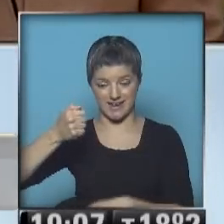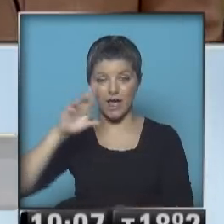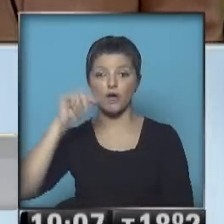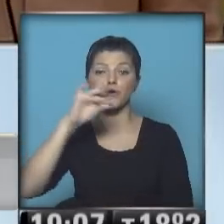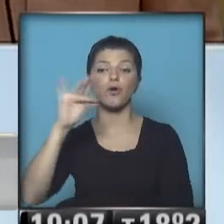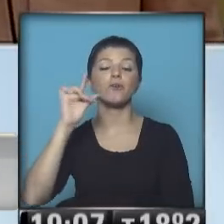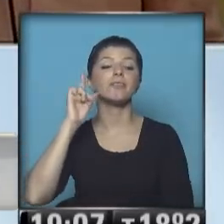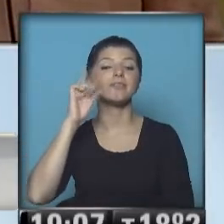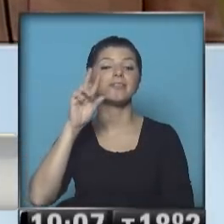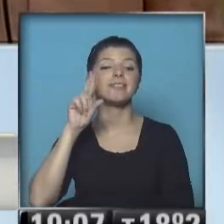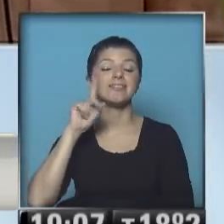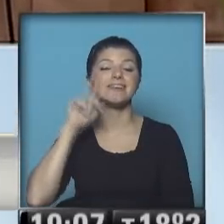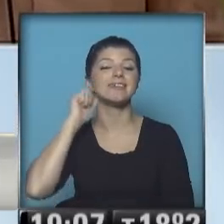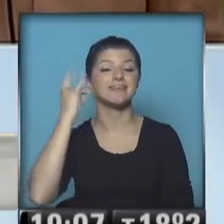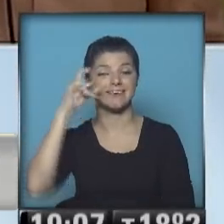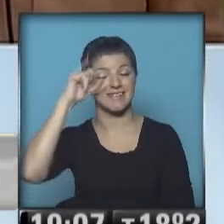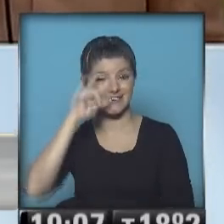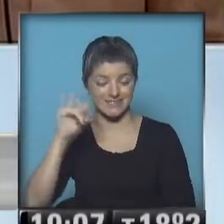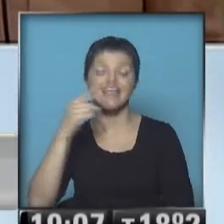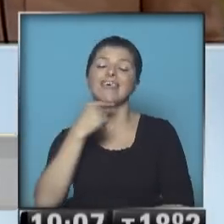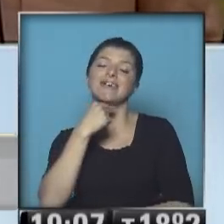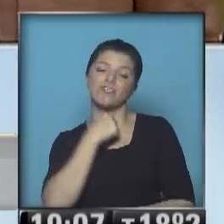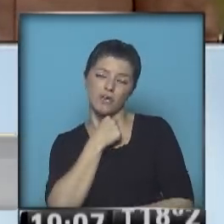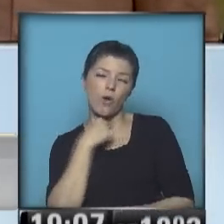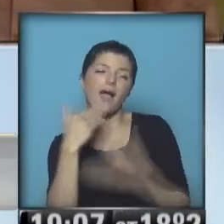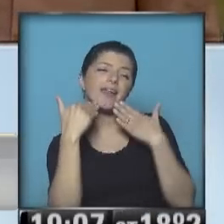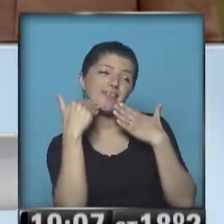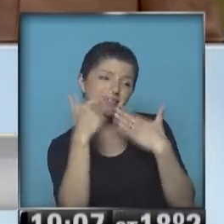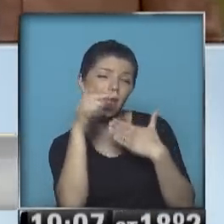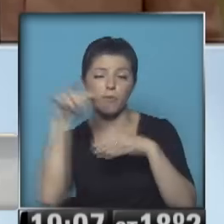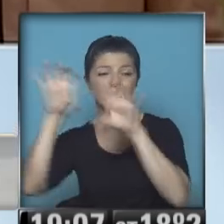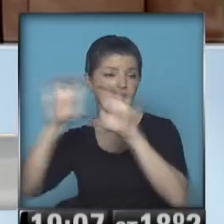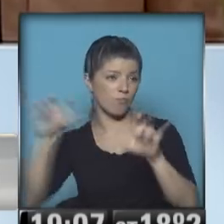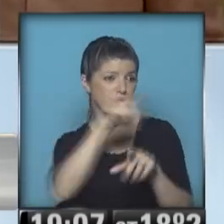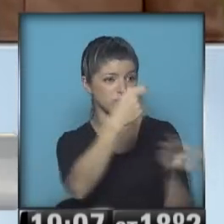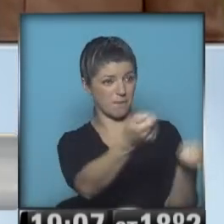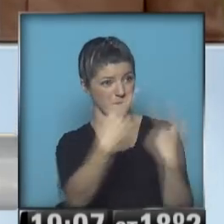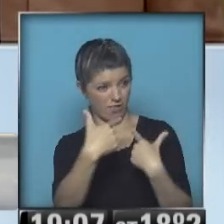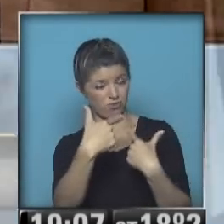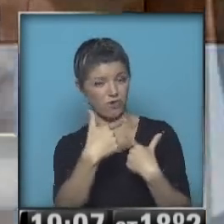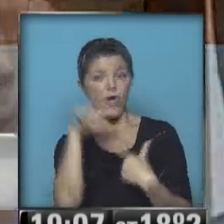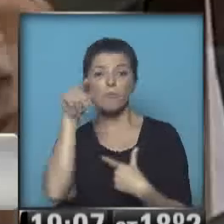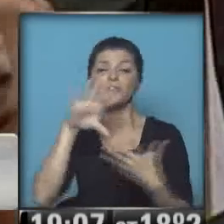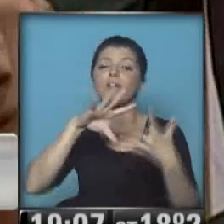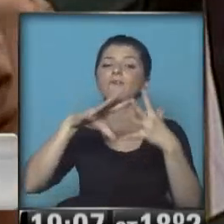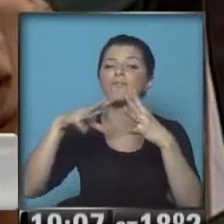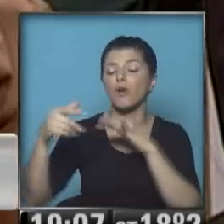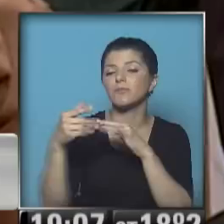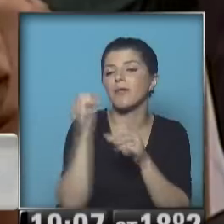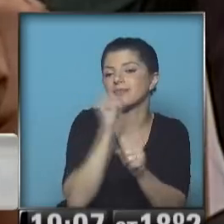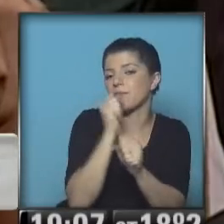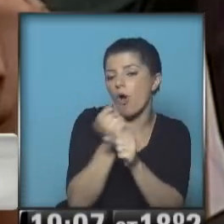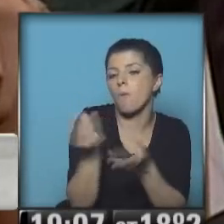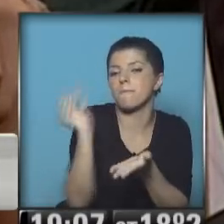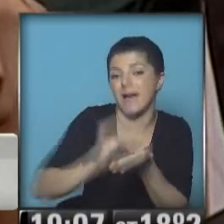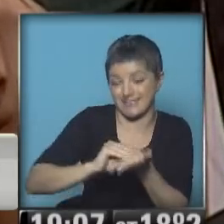yo principalmente quería agradecerle por esta aula móvil que usted nos ha enviado, porque es una fuente más de trabajo que